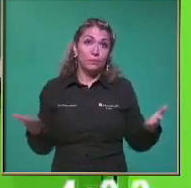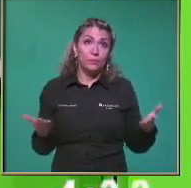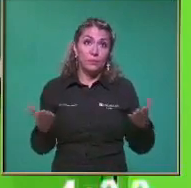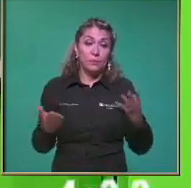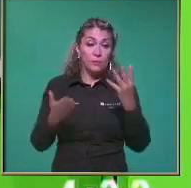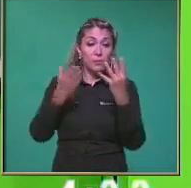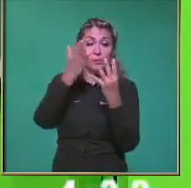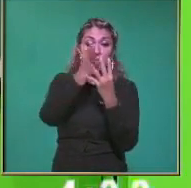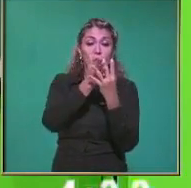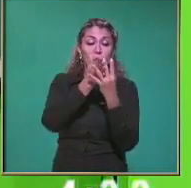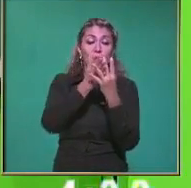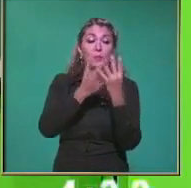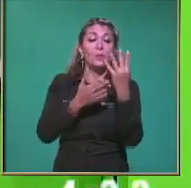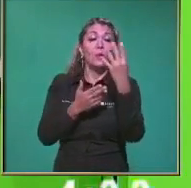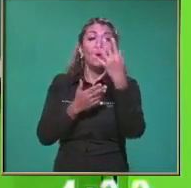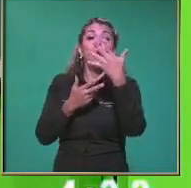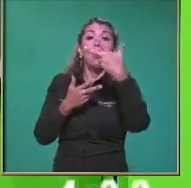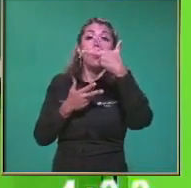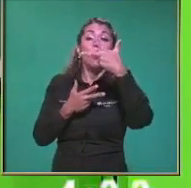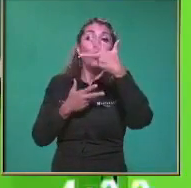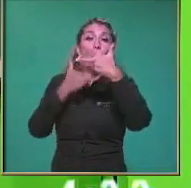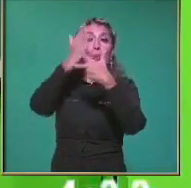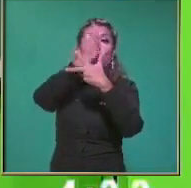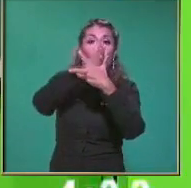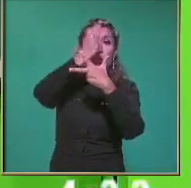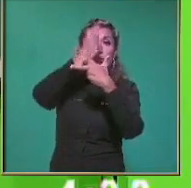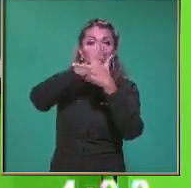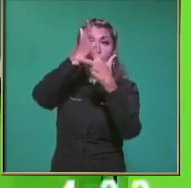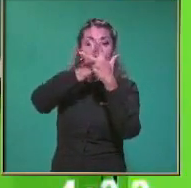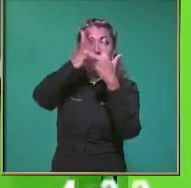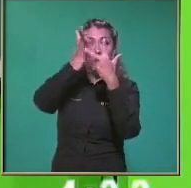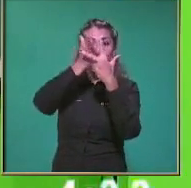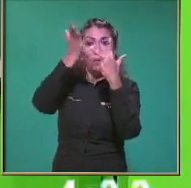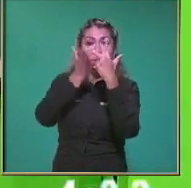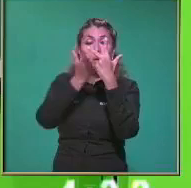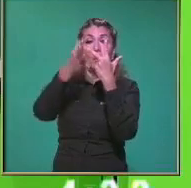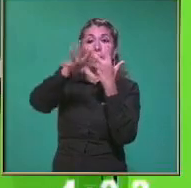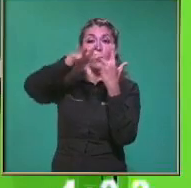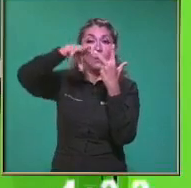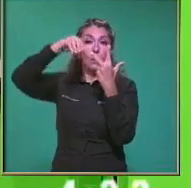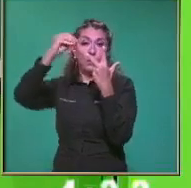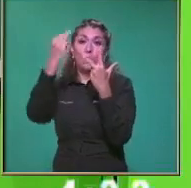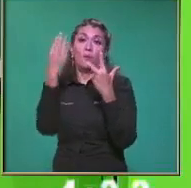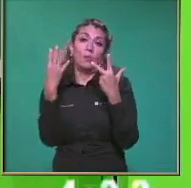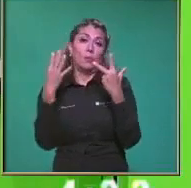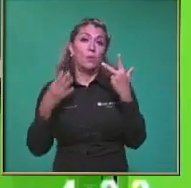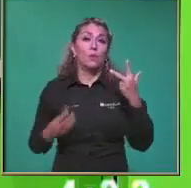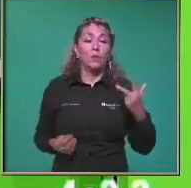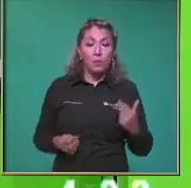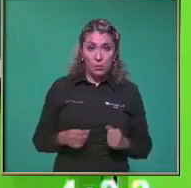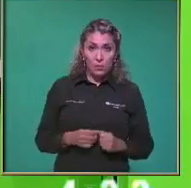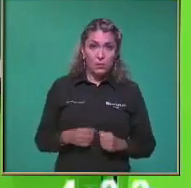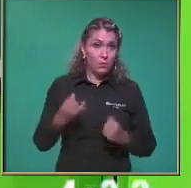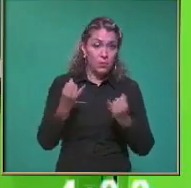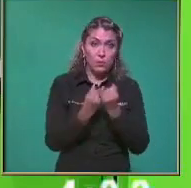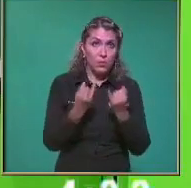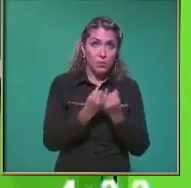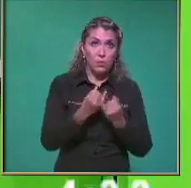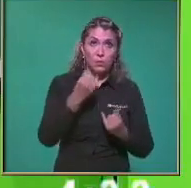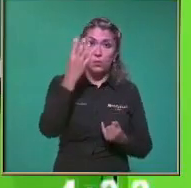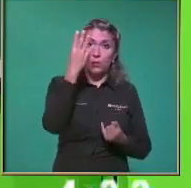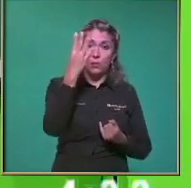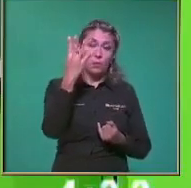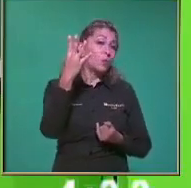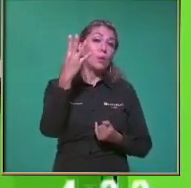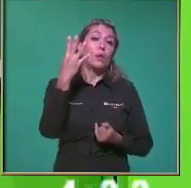partirlo en cuartos, lo parto en octavos y tomo cuatro octavos? Pues cuatro octavos es lo mismo que un medio y es lo